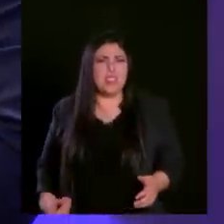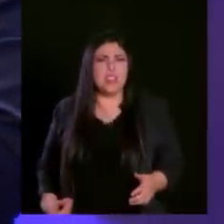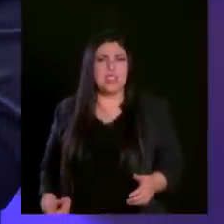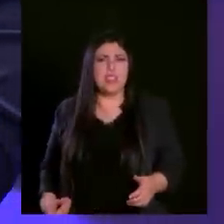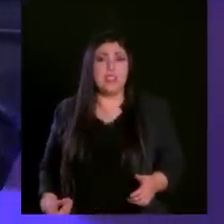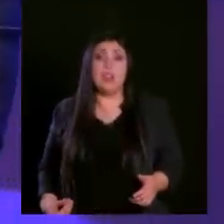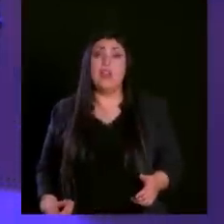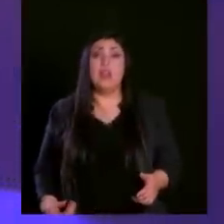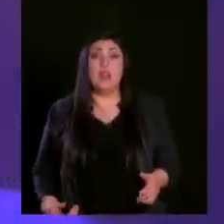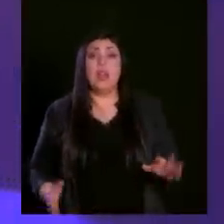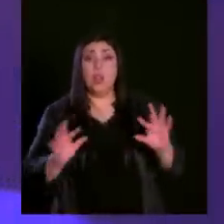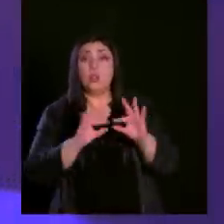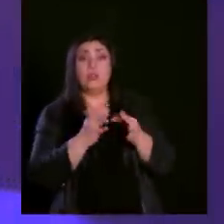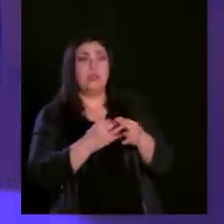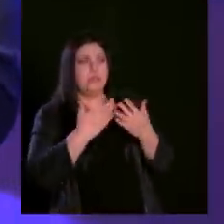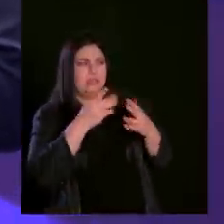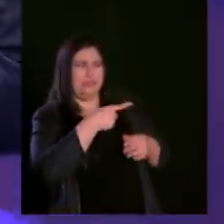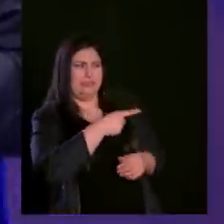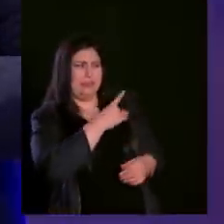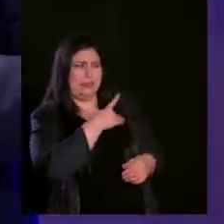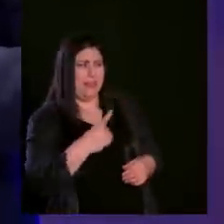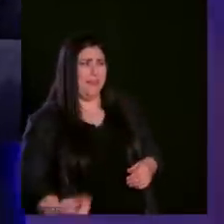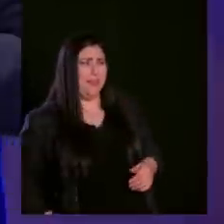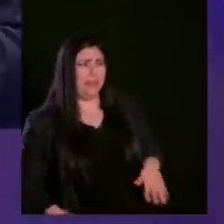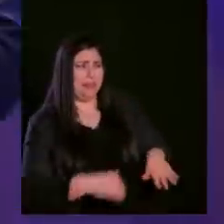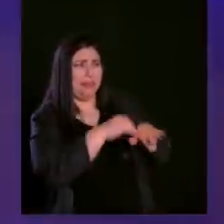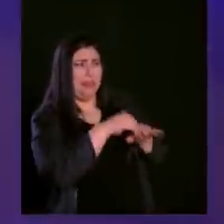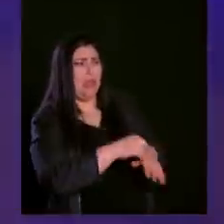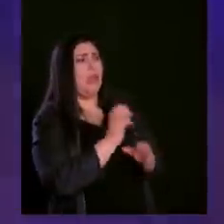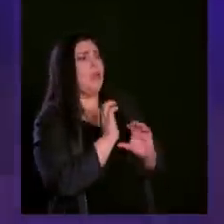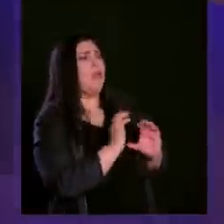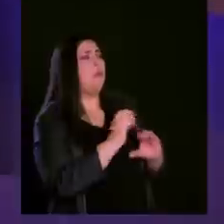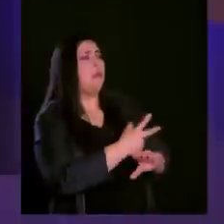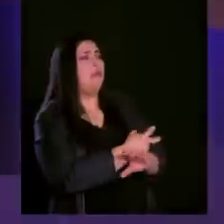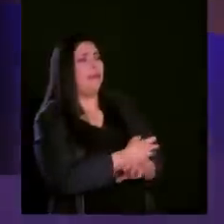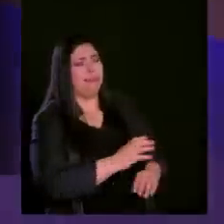hasta que lo permitimos Pero entonces dice acá